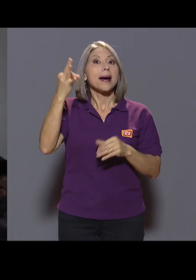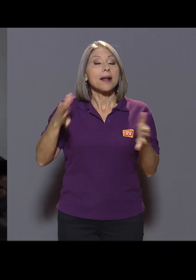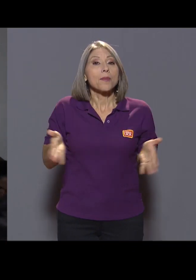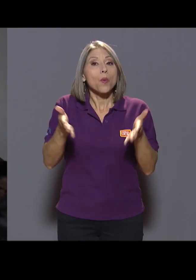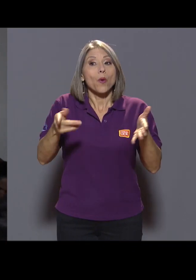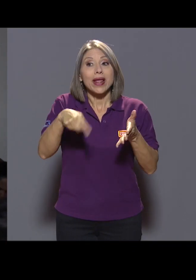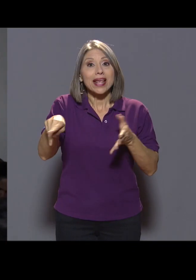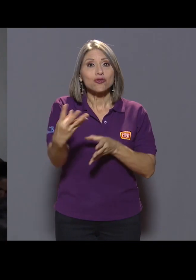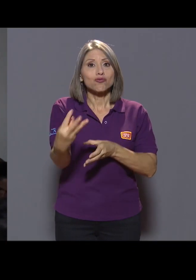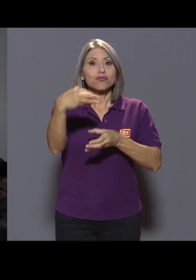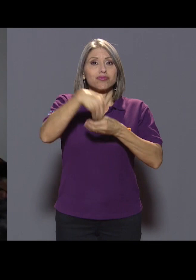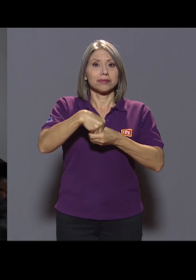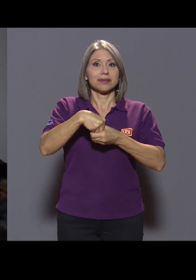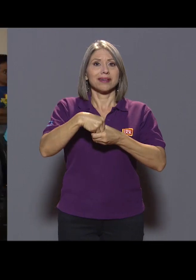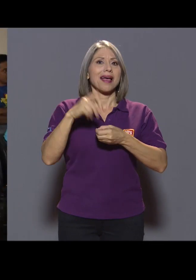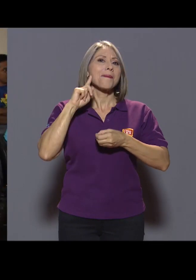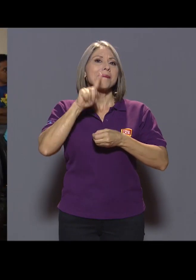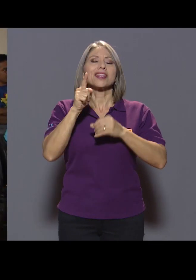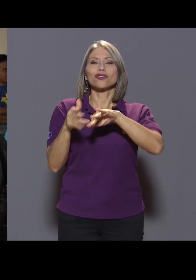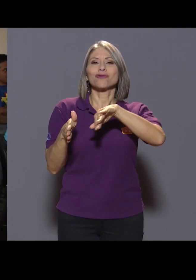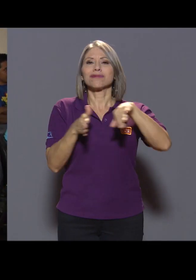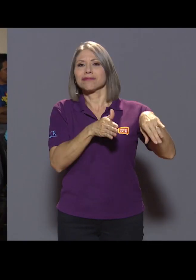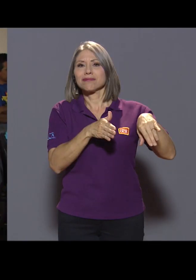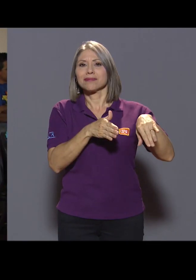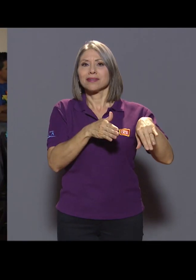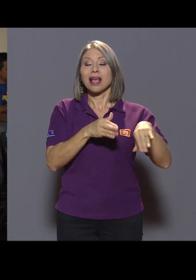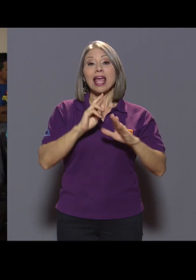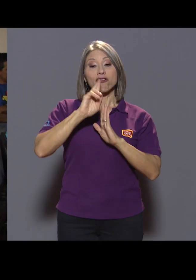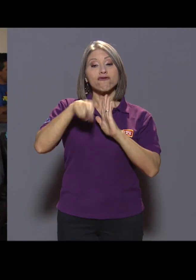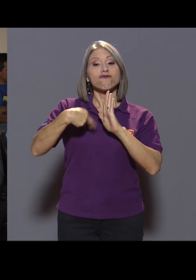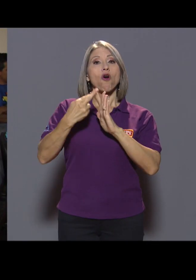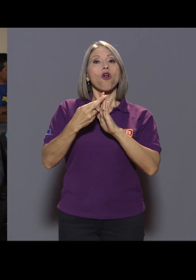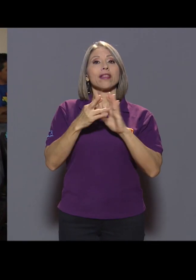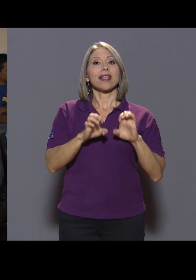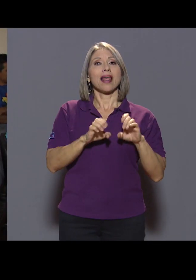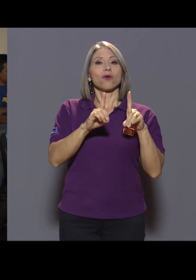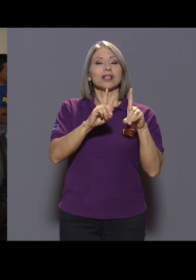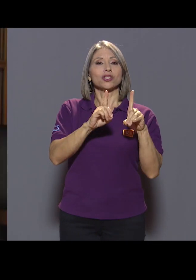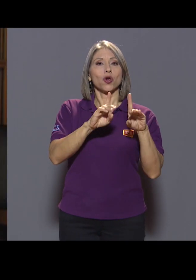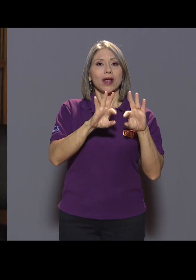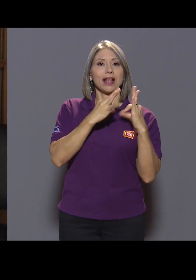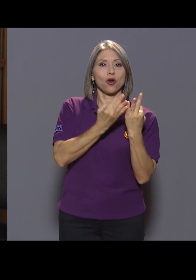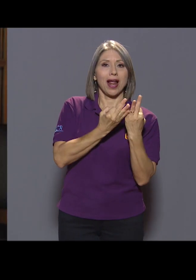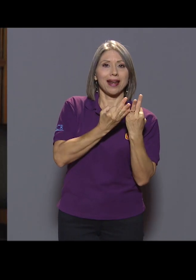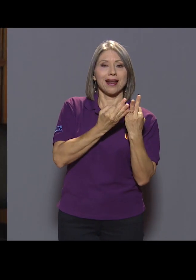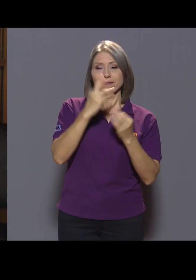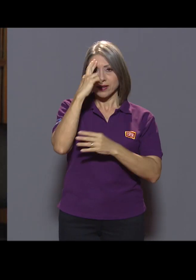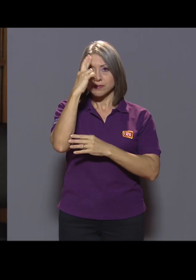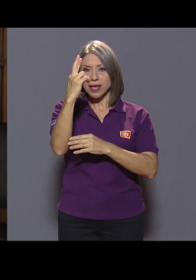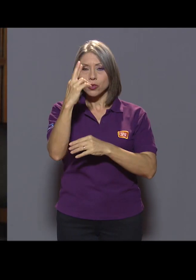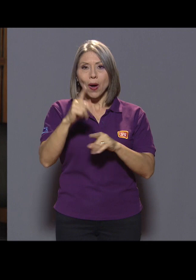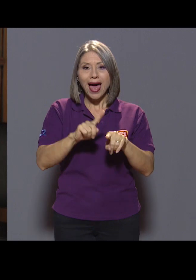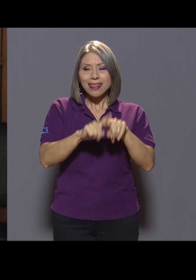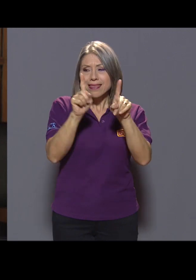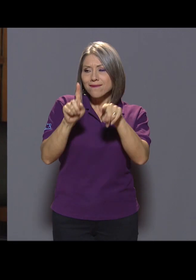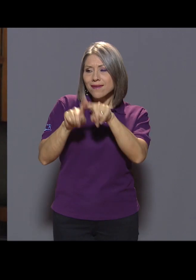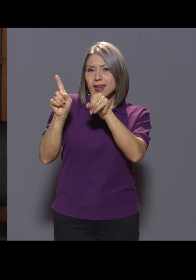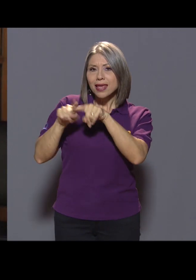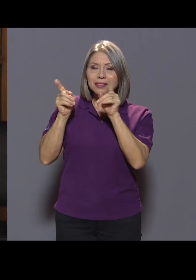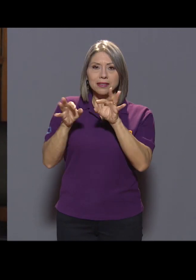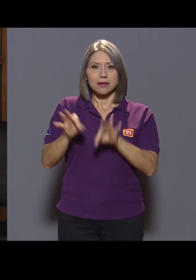desmitificar estas creencias, el papel de la educación desde el hogar y el respeto a las diferencias es fundamental.